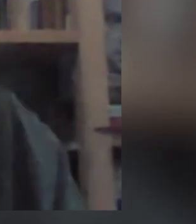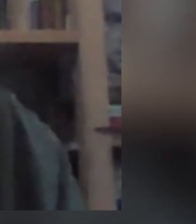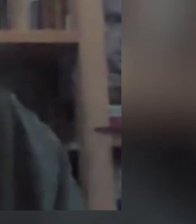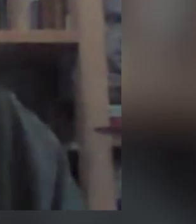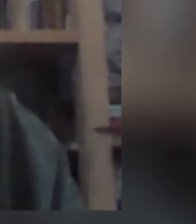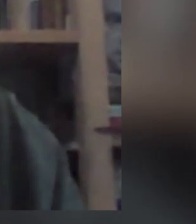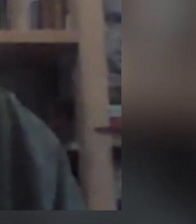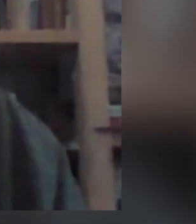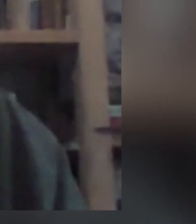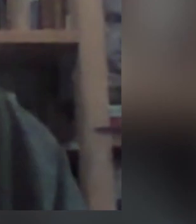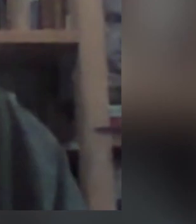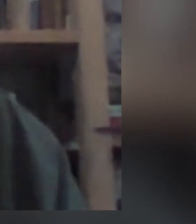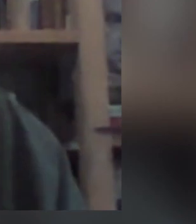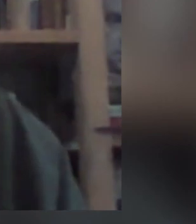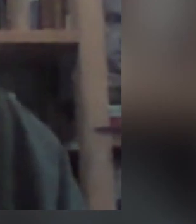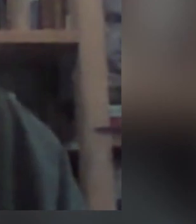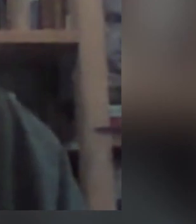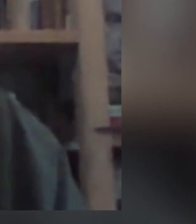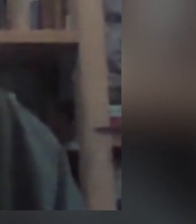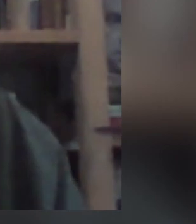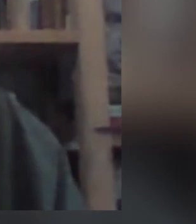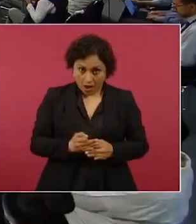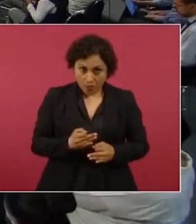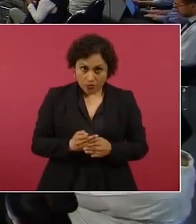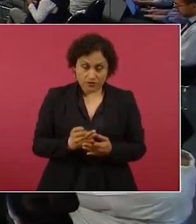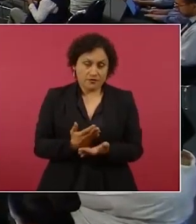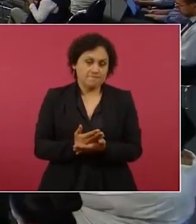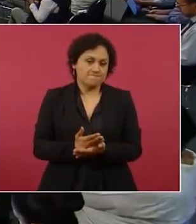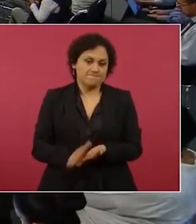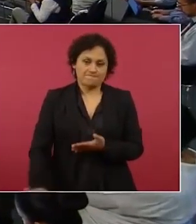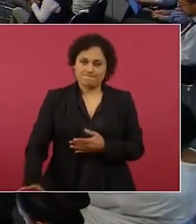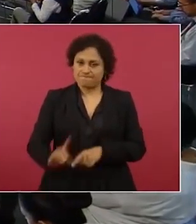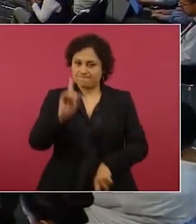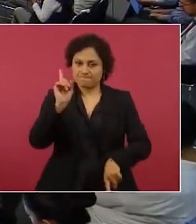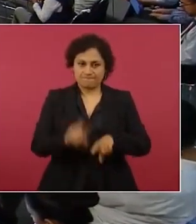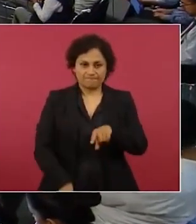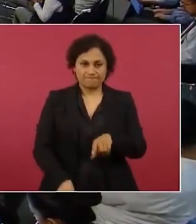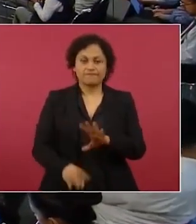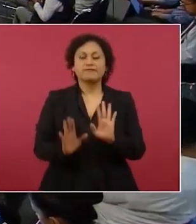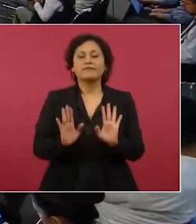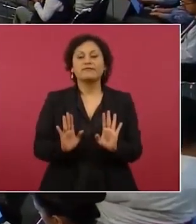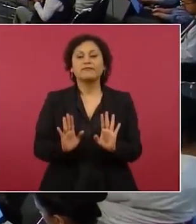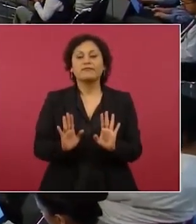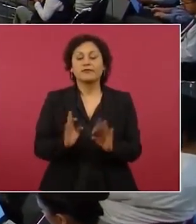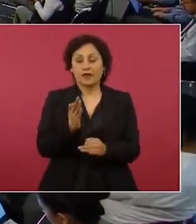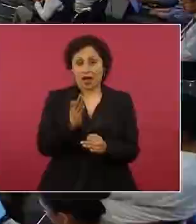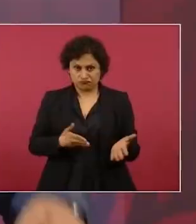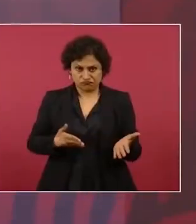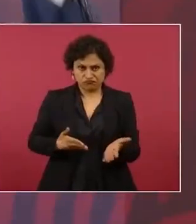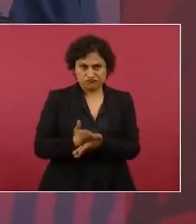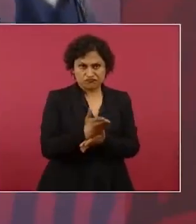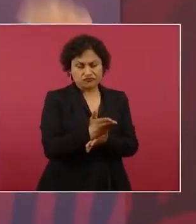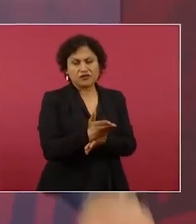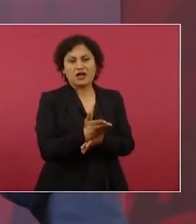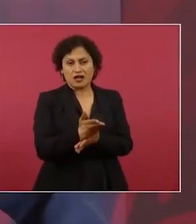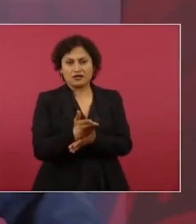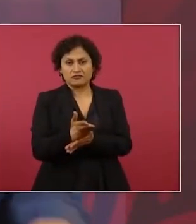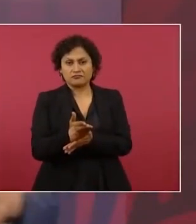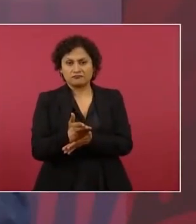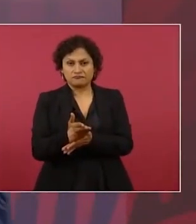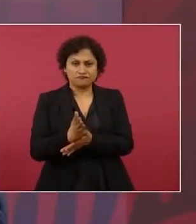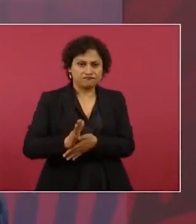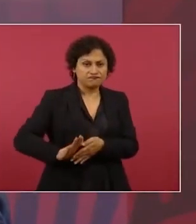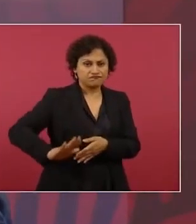diferentes países, no solamente a México y Estados Unidos. Durante su conferencia matutina, el presidente de México recalcó que su